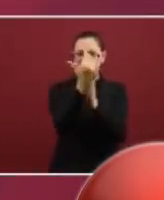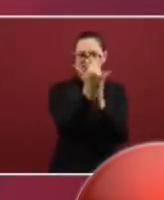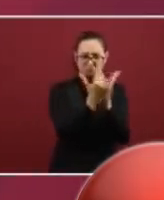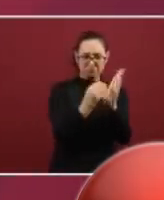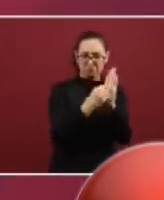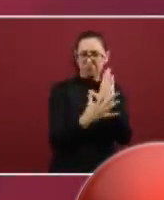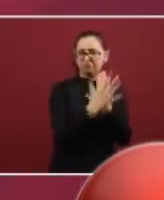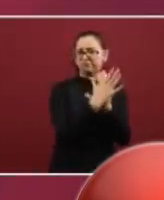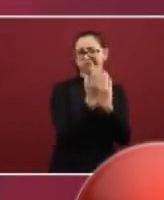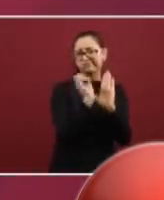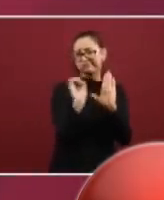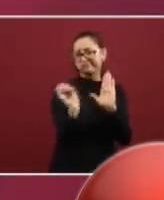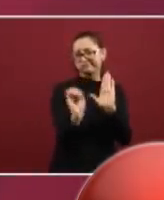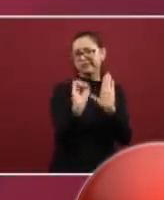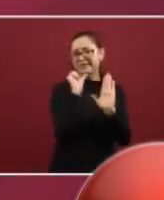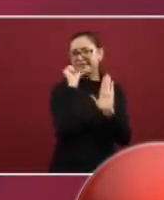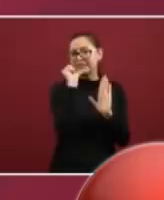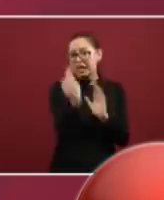cuerpo